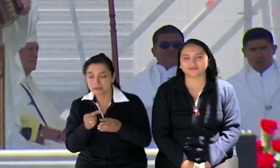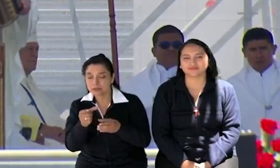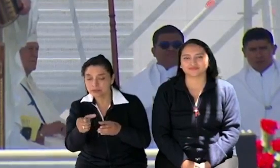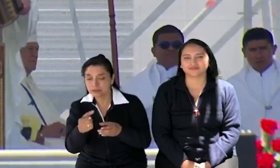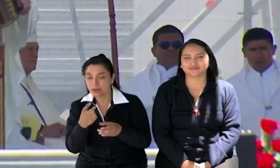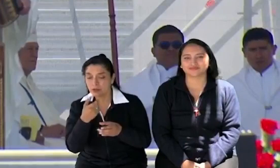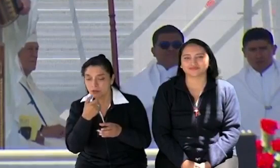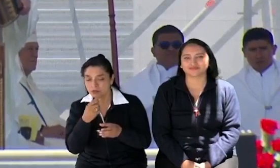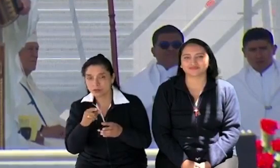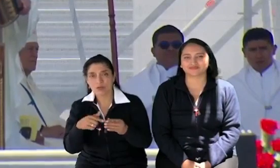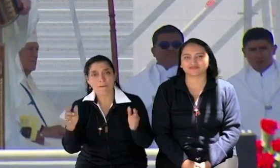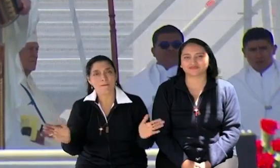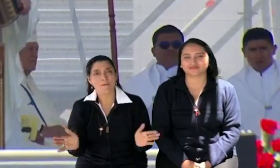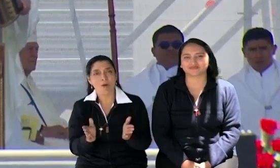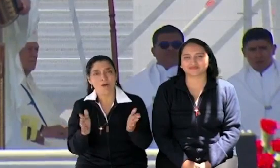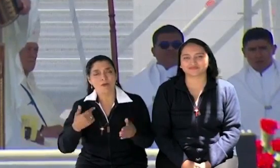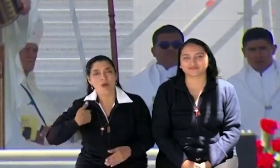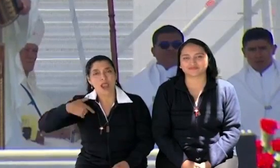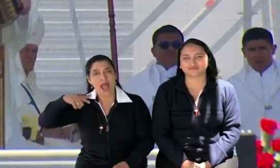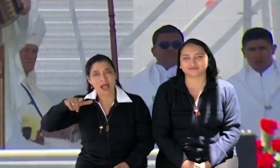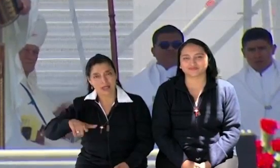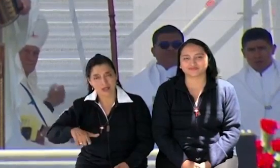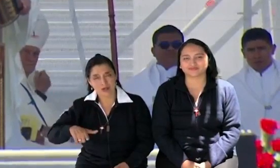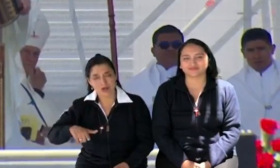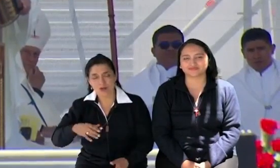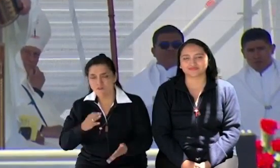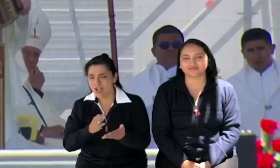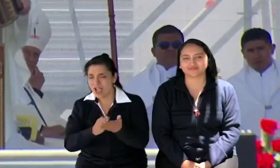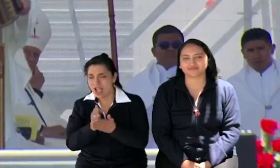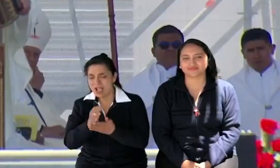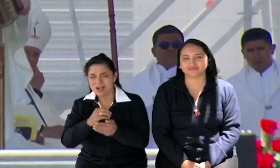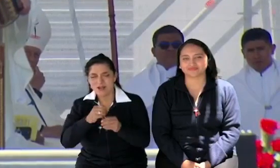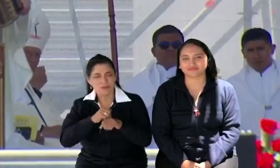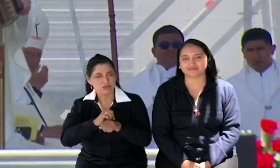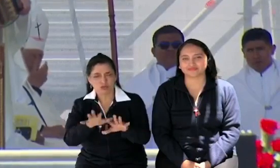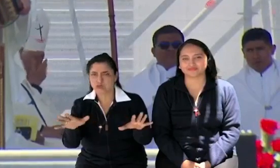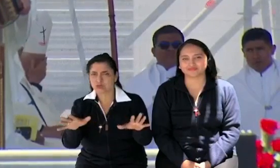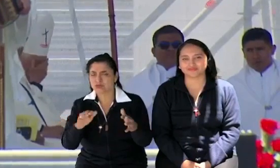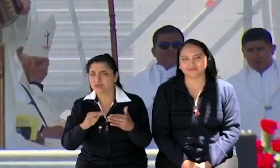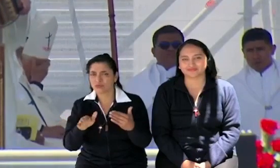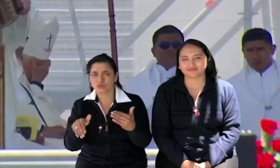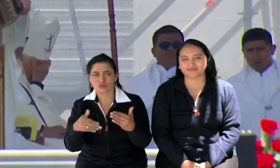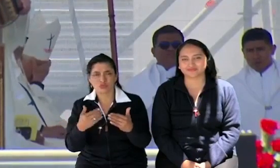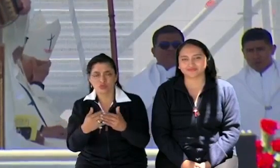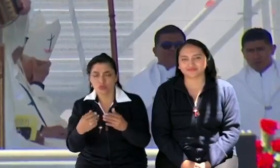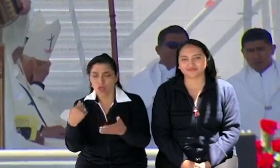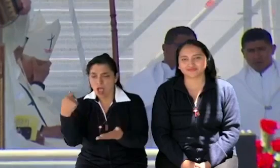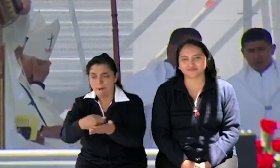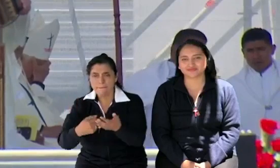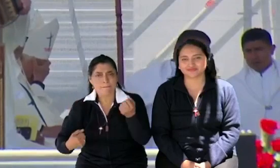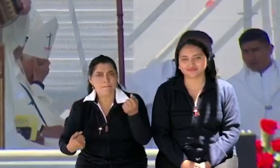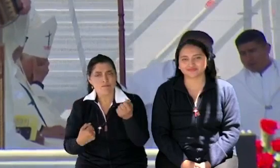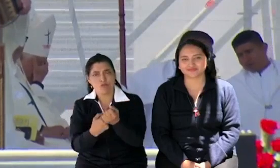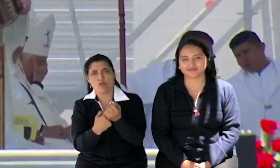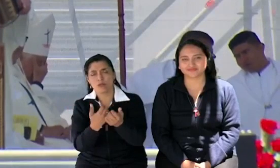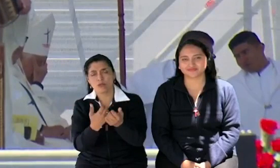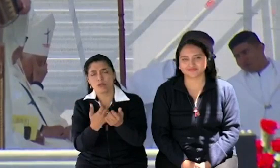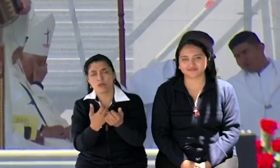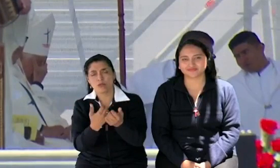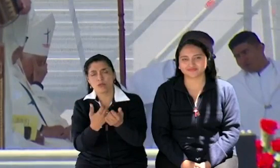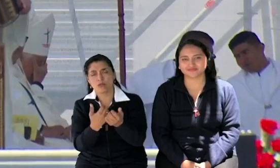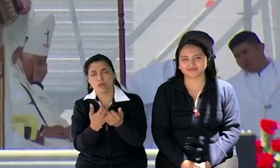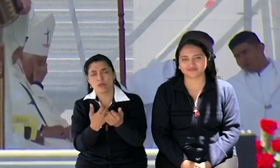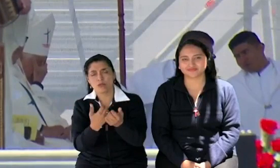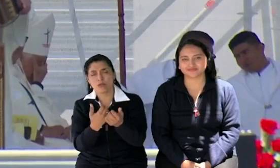comunión, movimientos laicales, fieles en general, a los que aportaron para